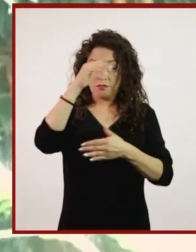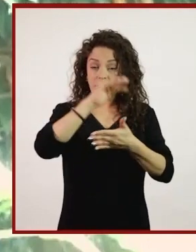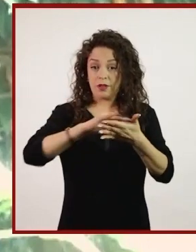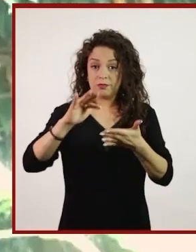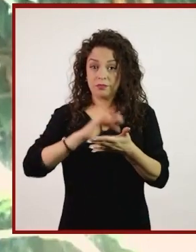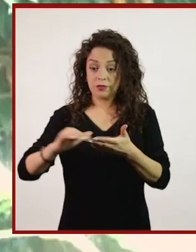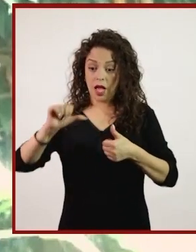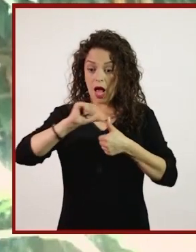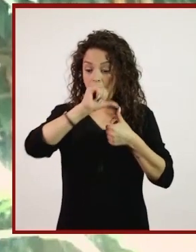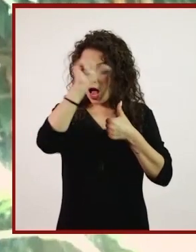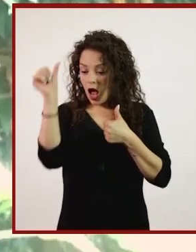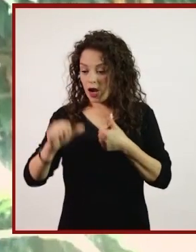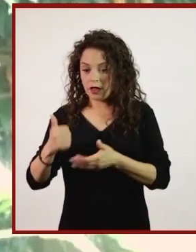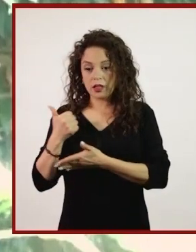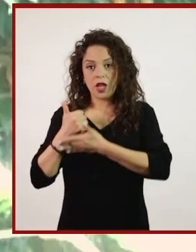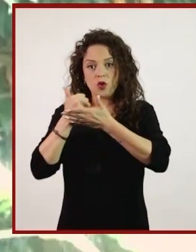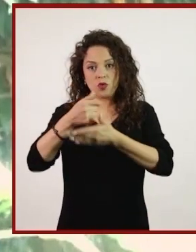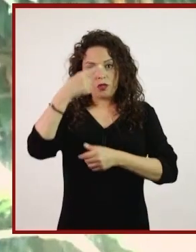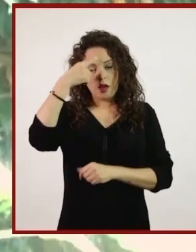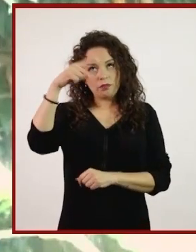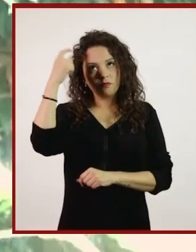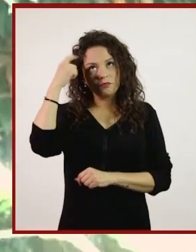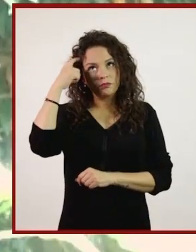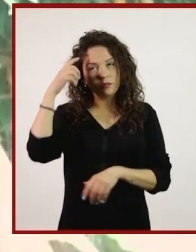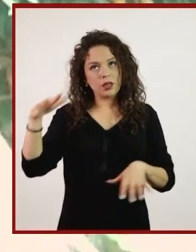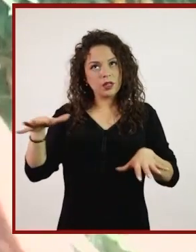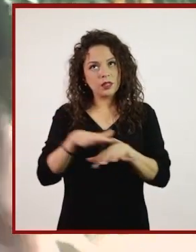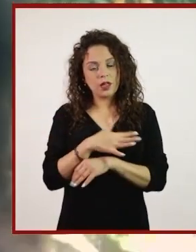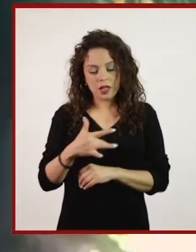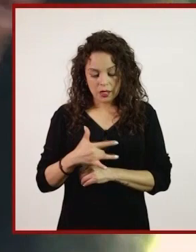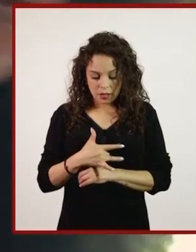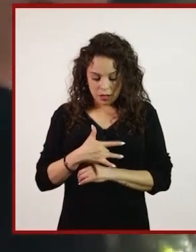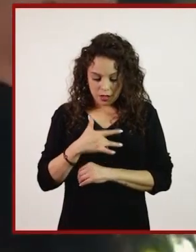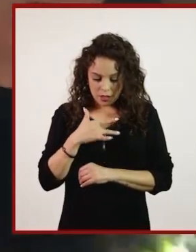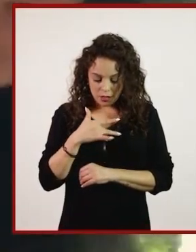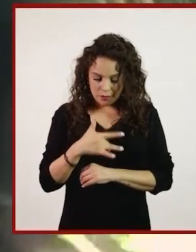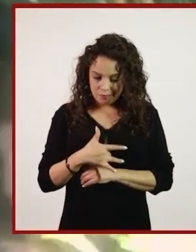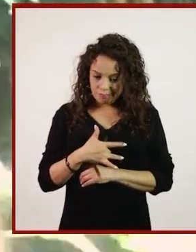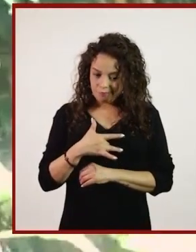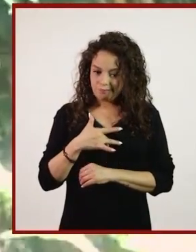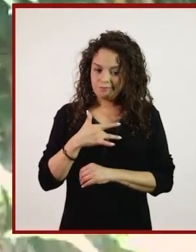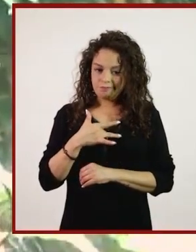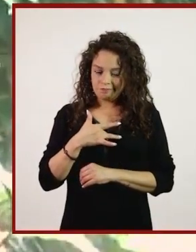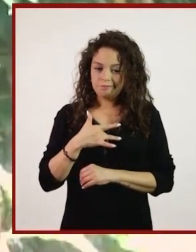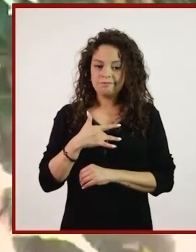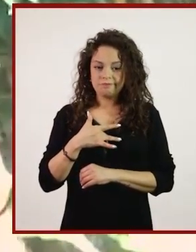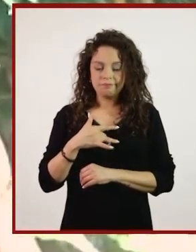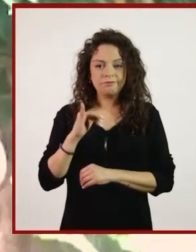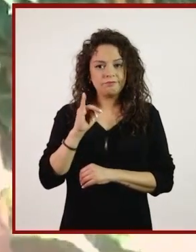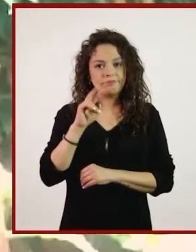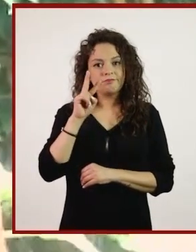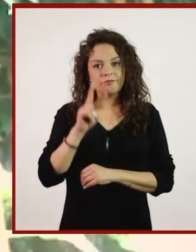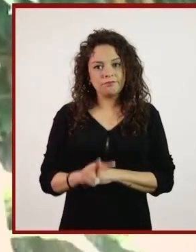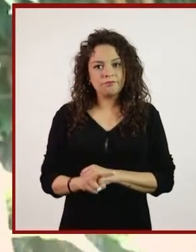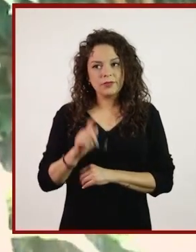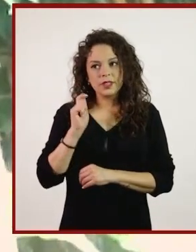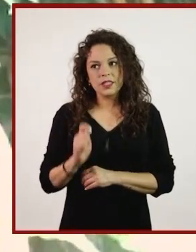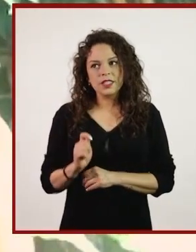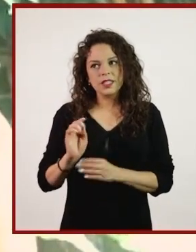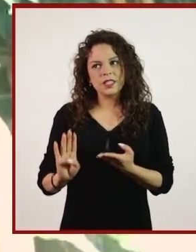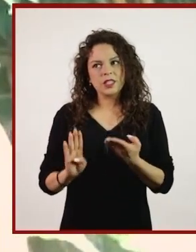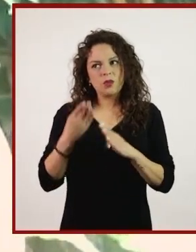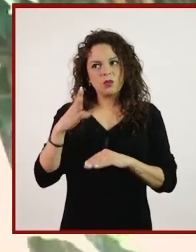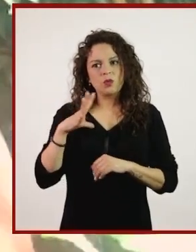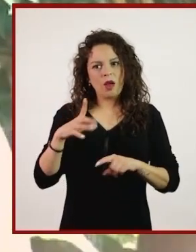arte, desde el momento en el que sensibiliza, ¿no? Te ayuda a sensibilizar y a